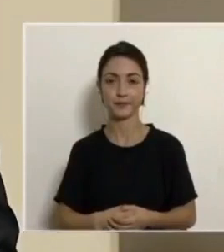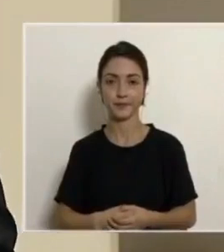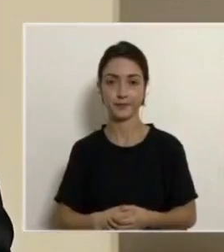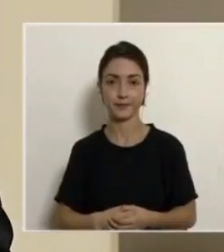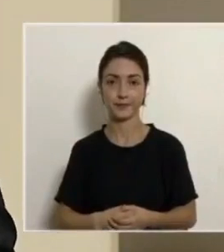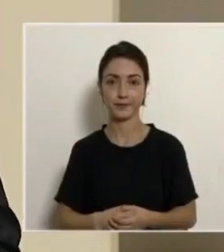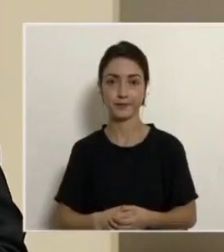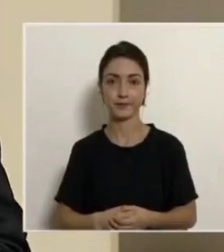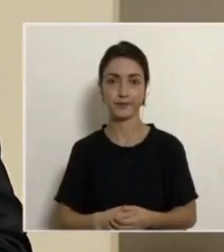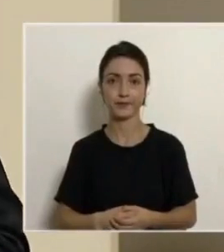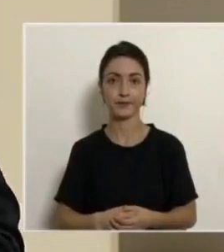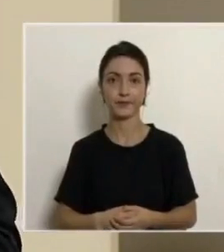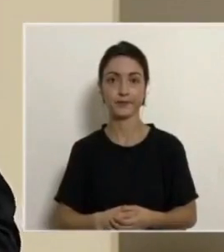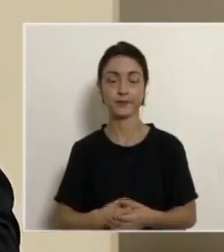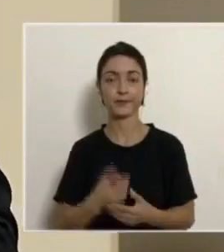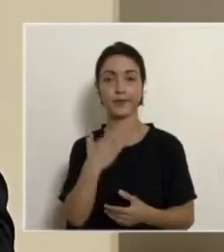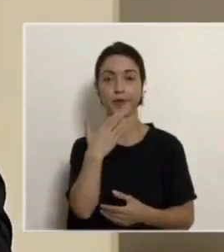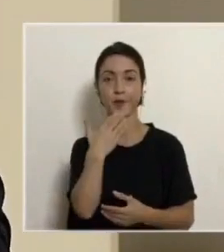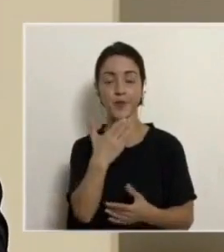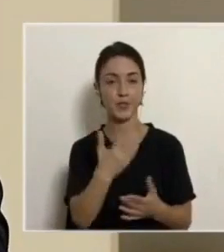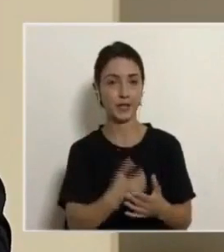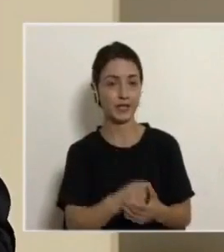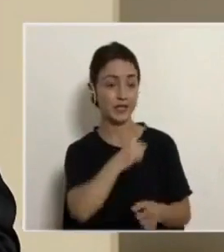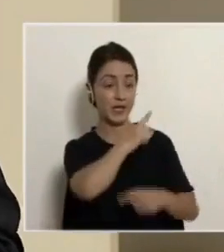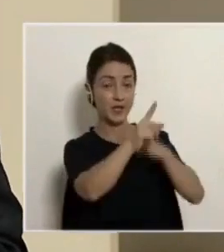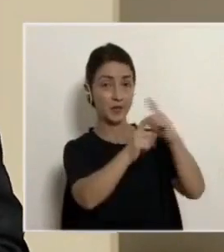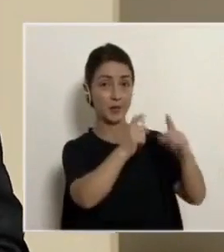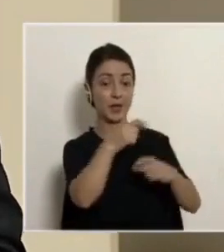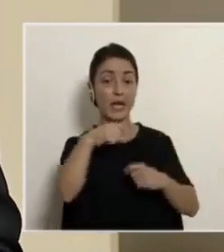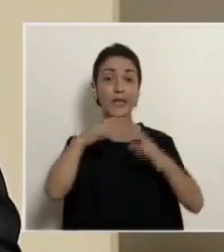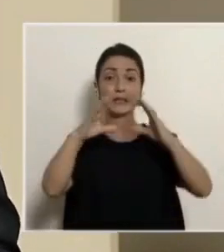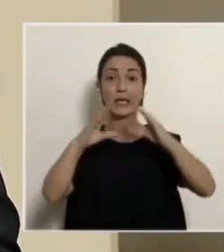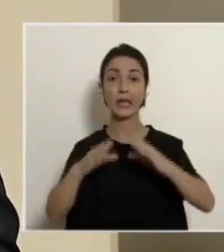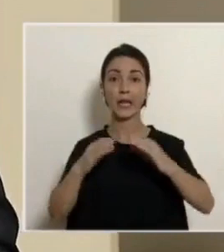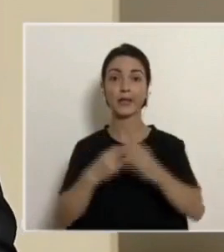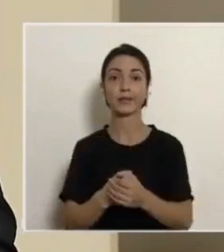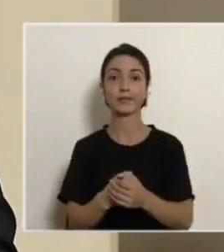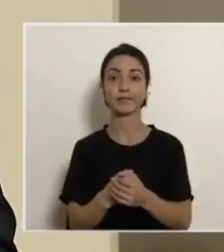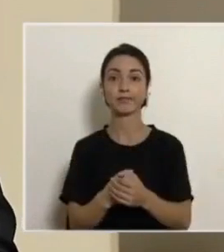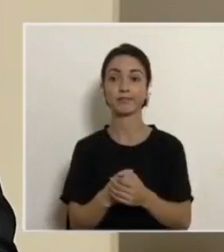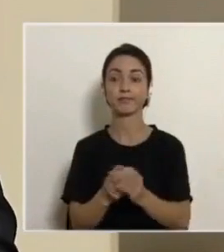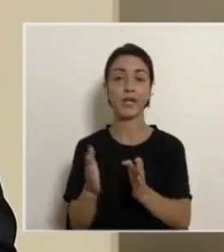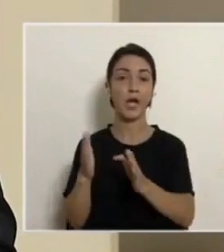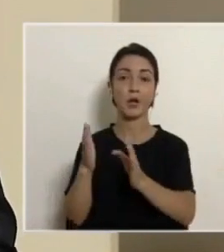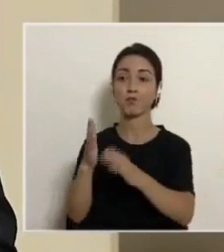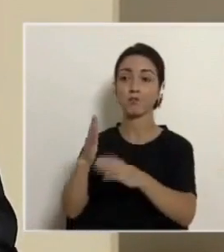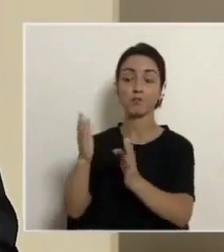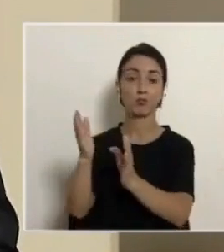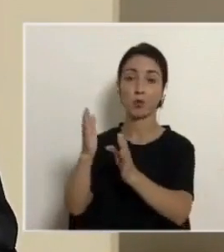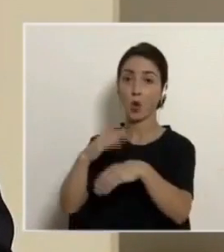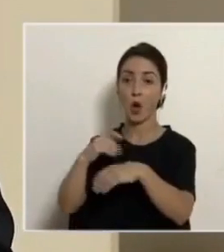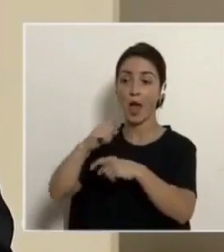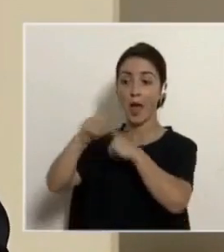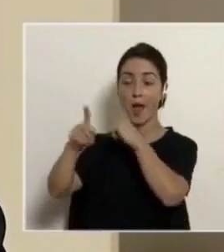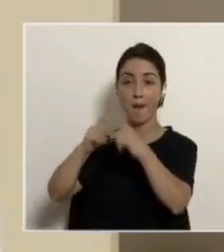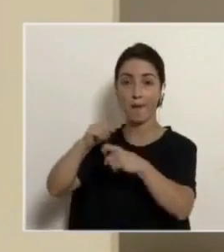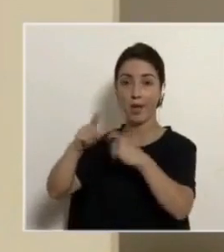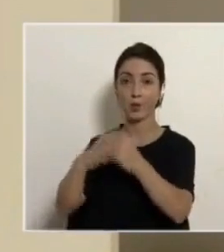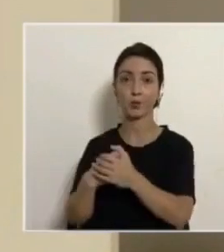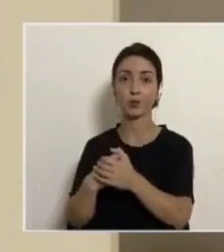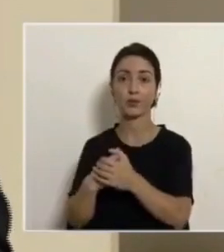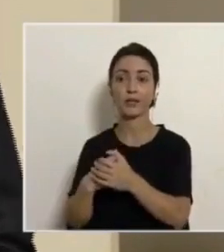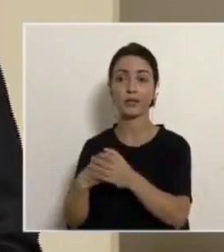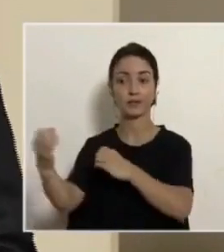Muchas gracias, don Edgar, por sus consultas. Esta tarde no contamos con consultas de los medios regionales que nos envían de